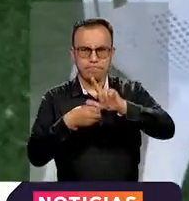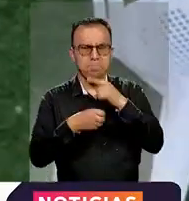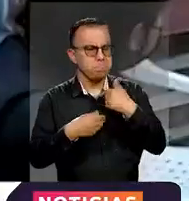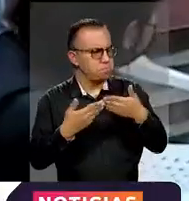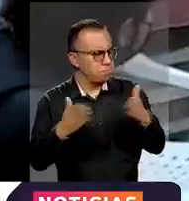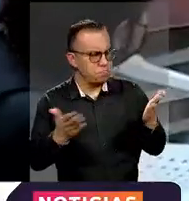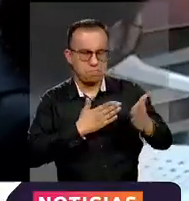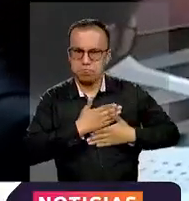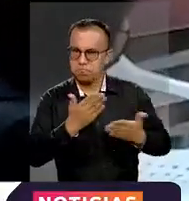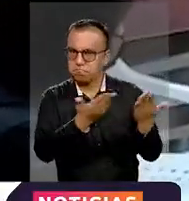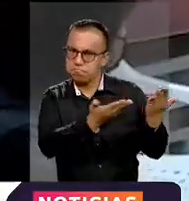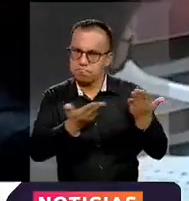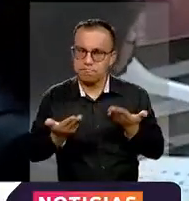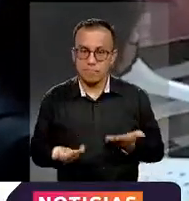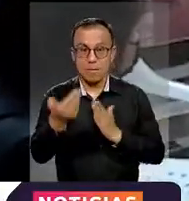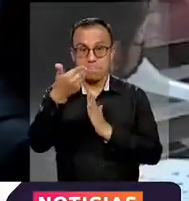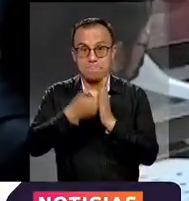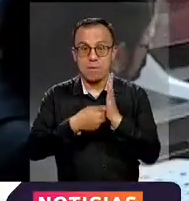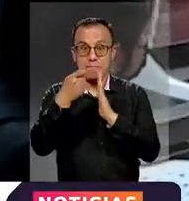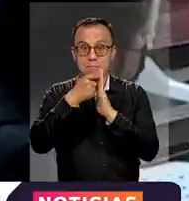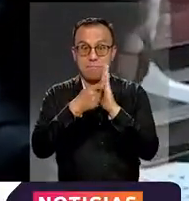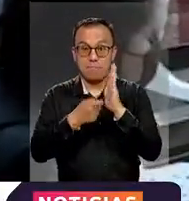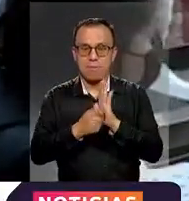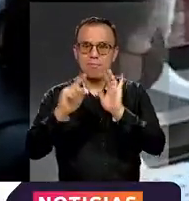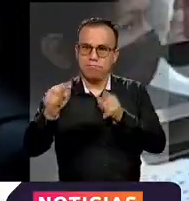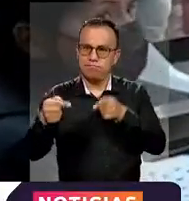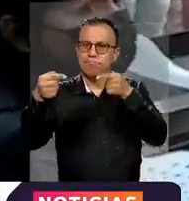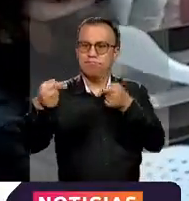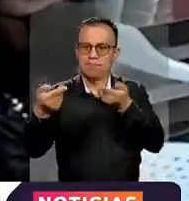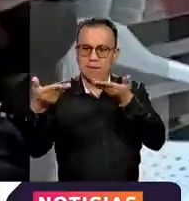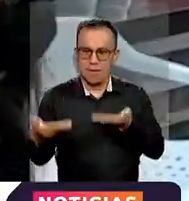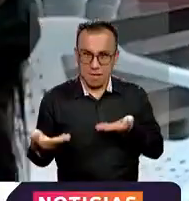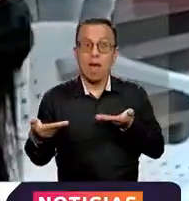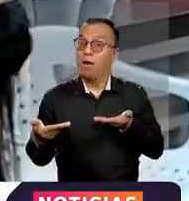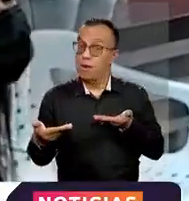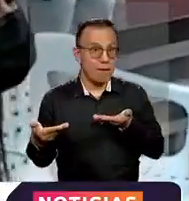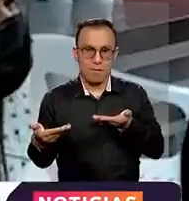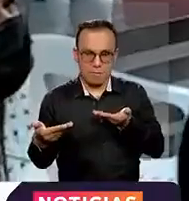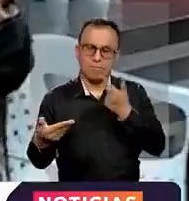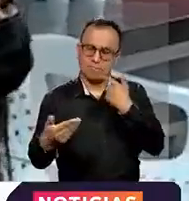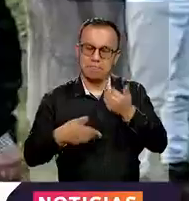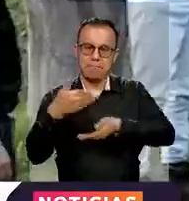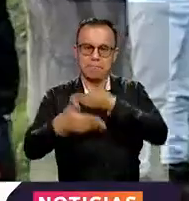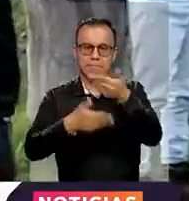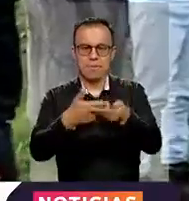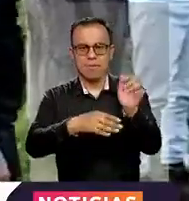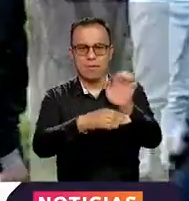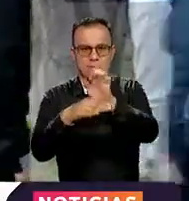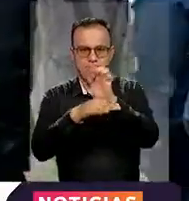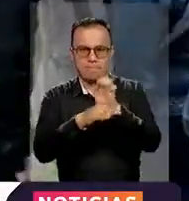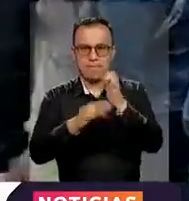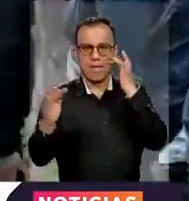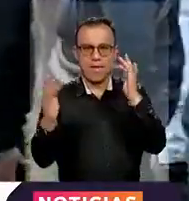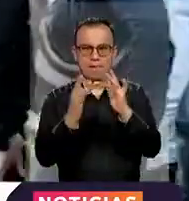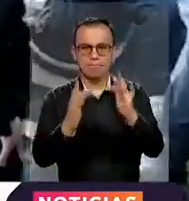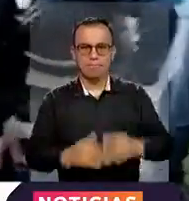puertas abiertas recibiendo solicitudes de su competencia y, en caso de no serlas, darán traslado a las entidades pertinentes.